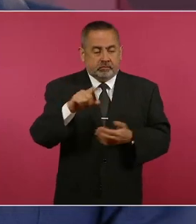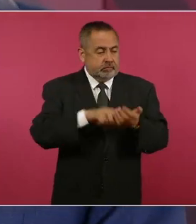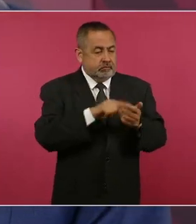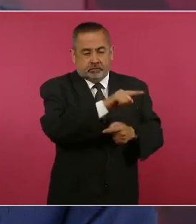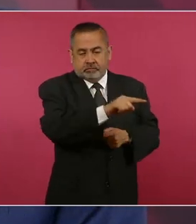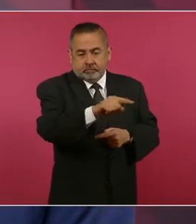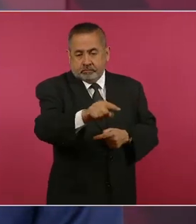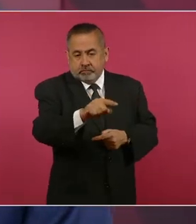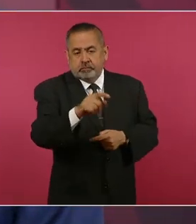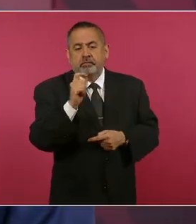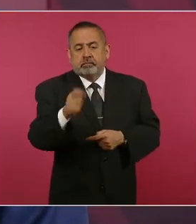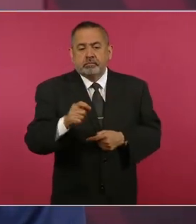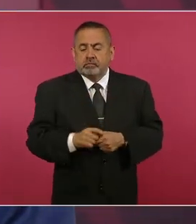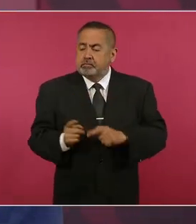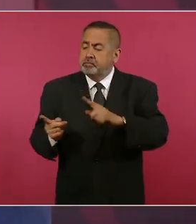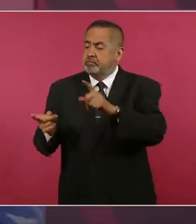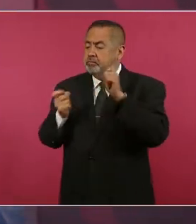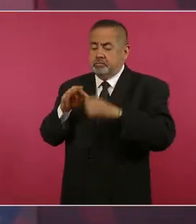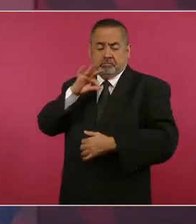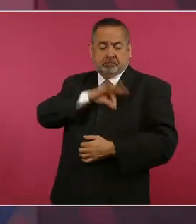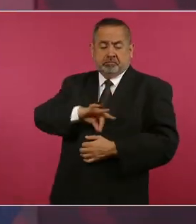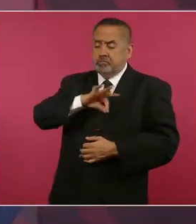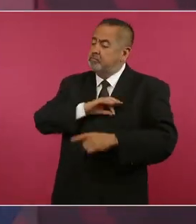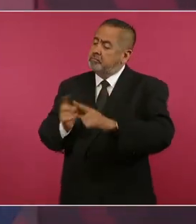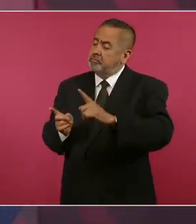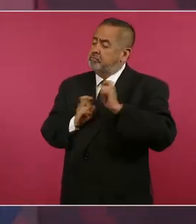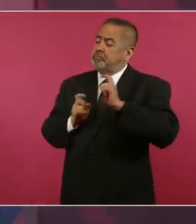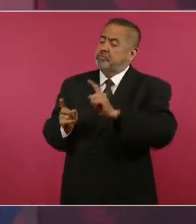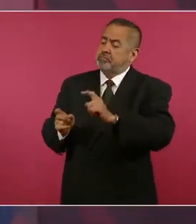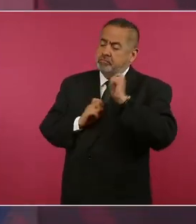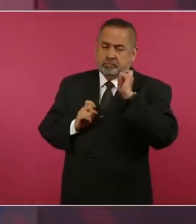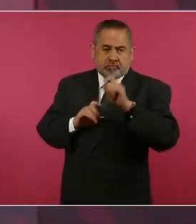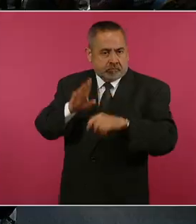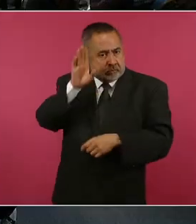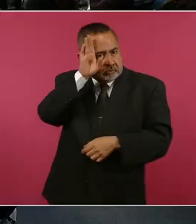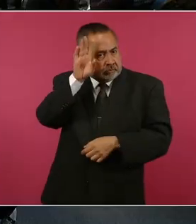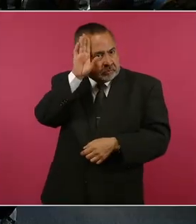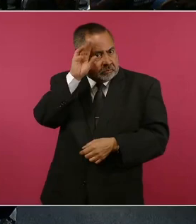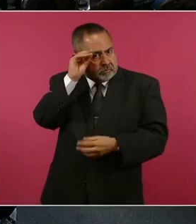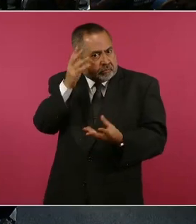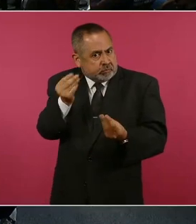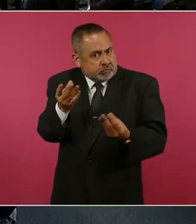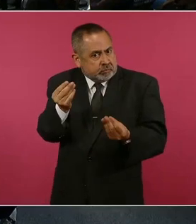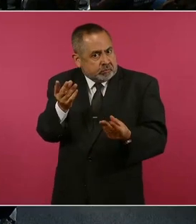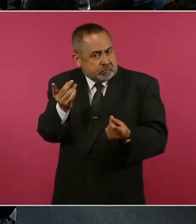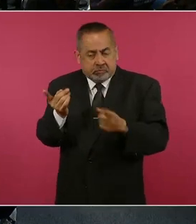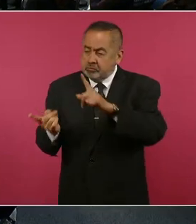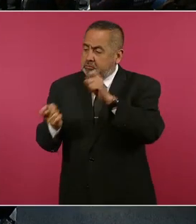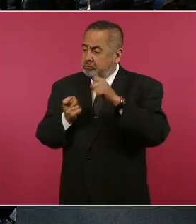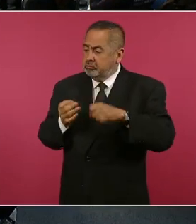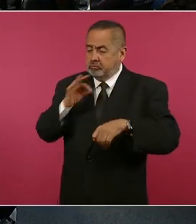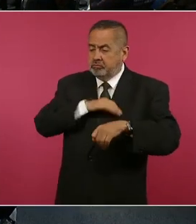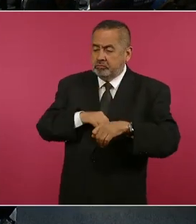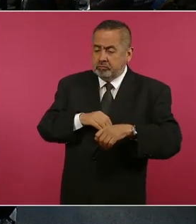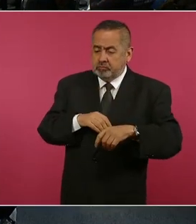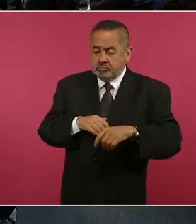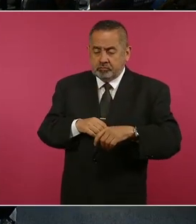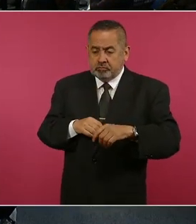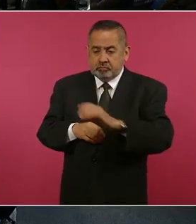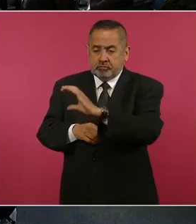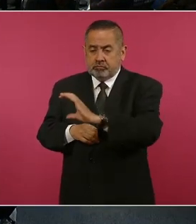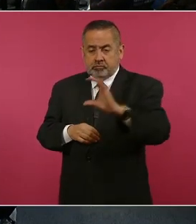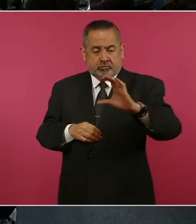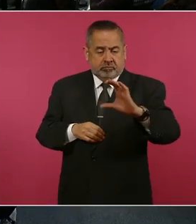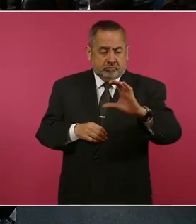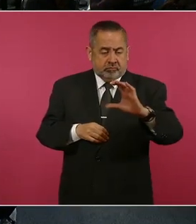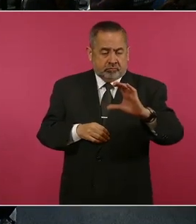Afores, cobraban cantidades muy altas de